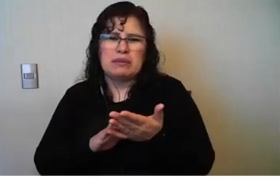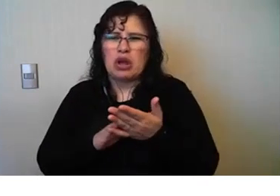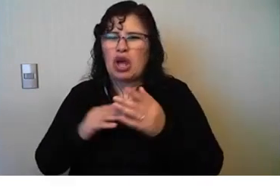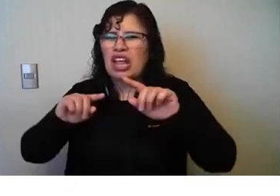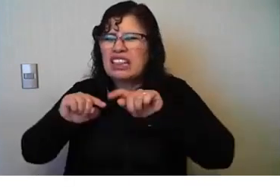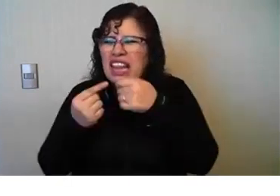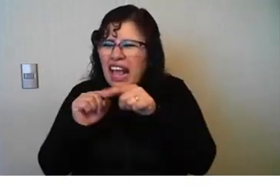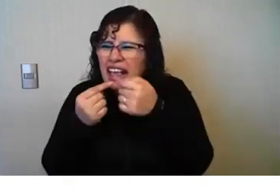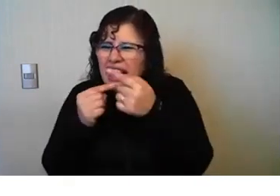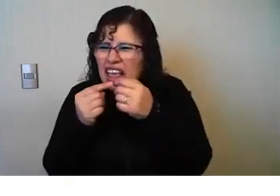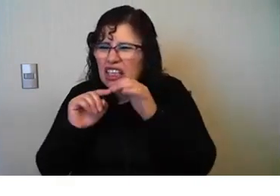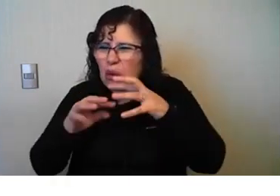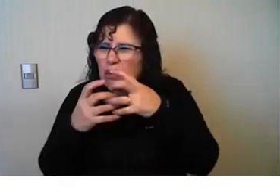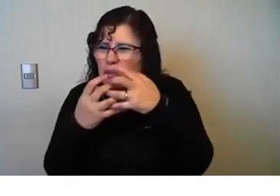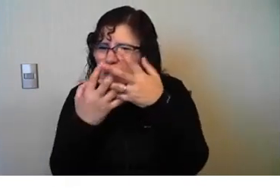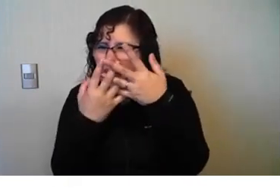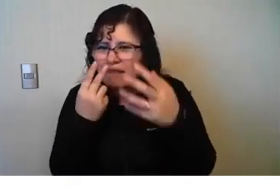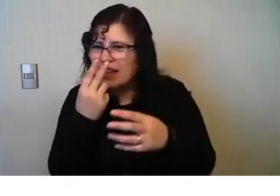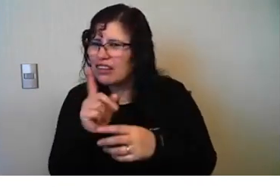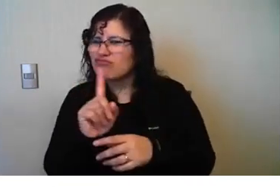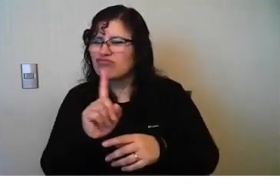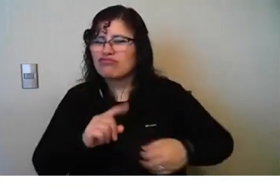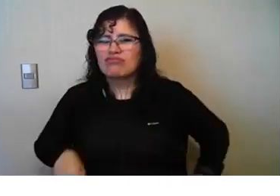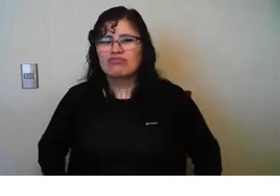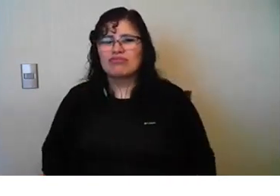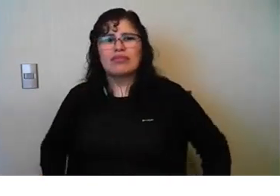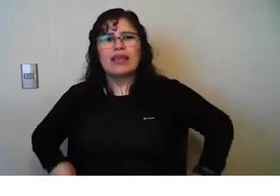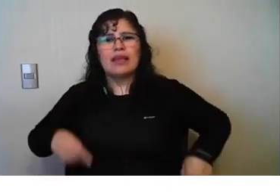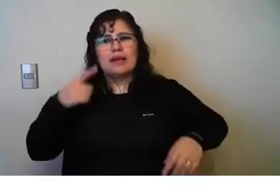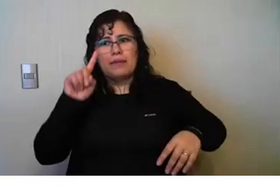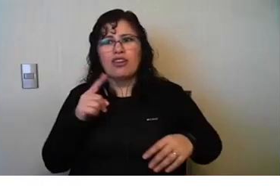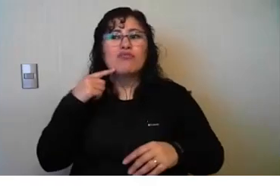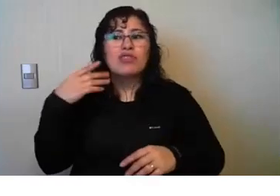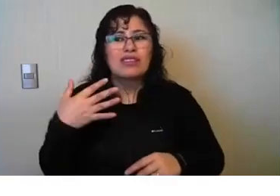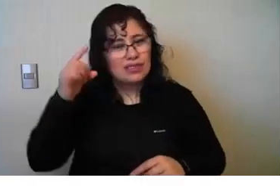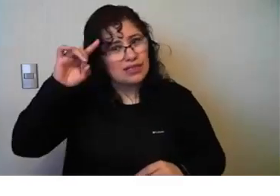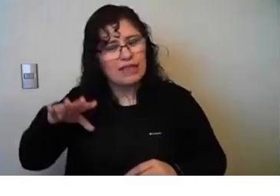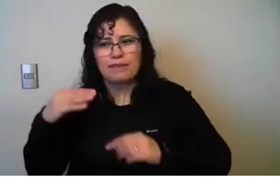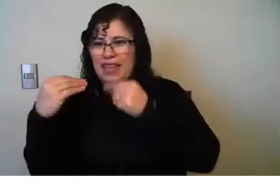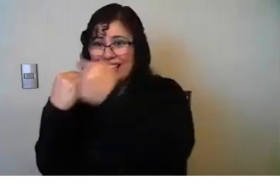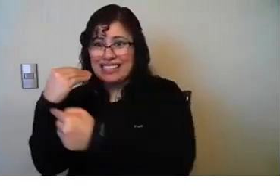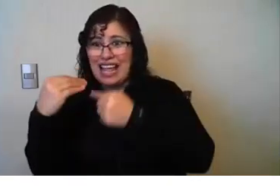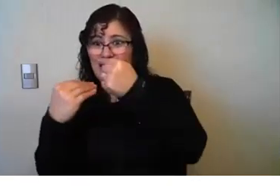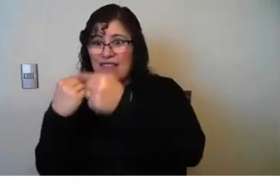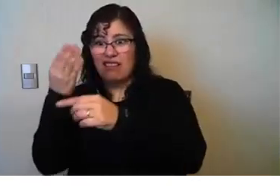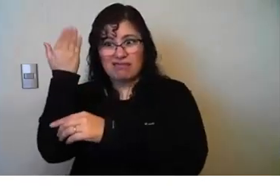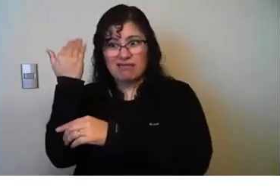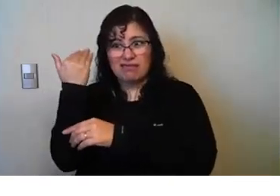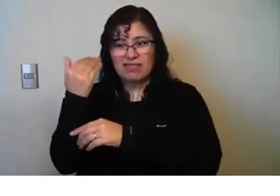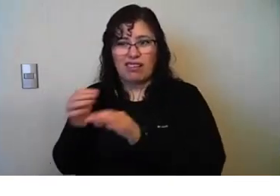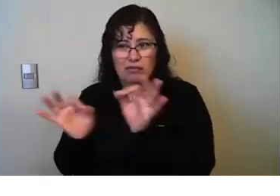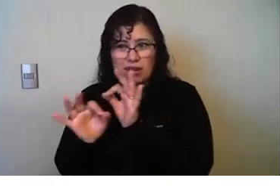que hay, así como en el cerebelo, también hay, como mencionamos ayer, corteza asociada